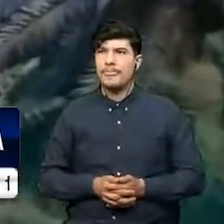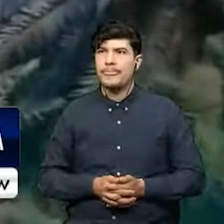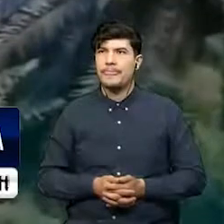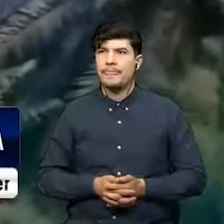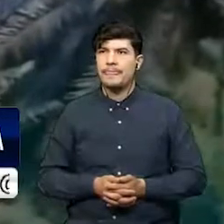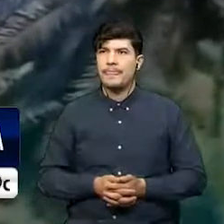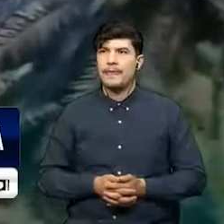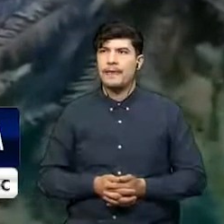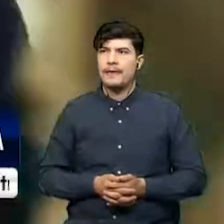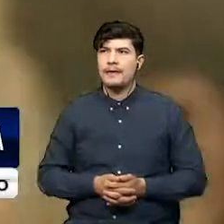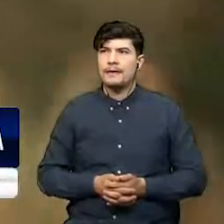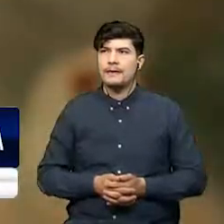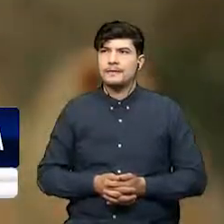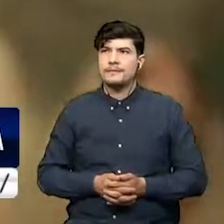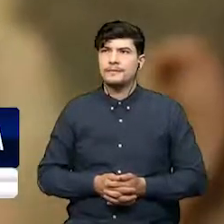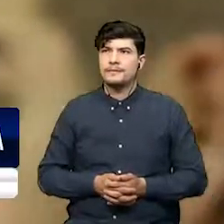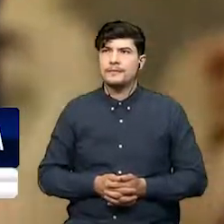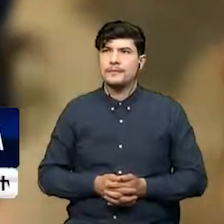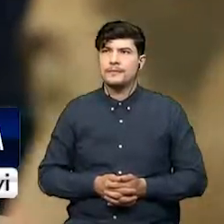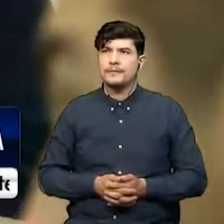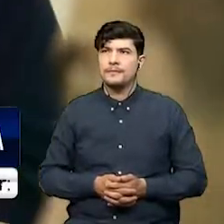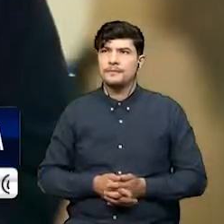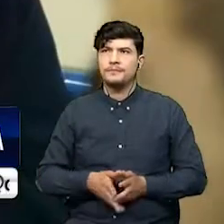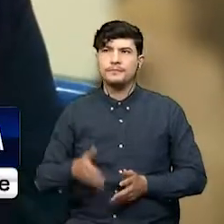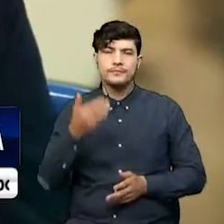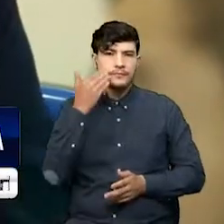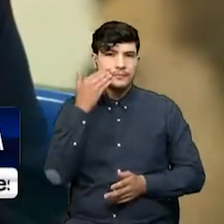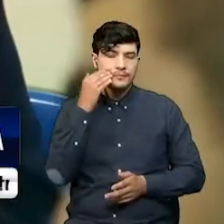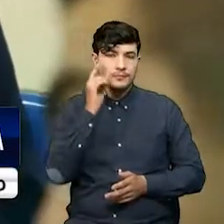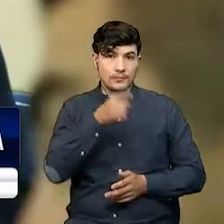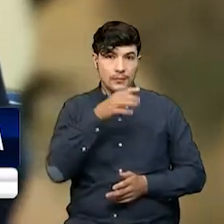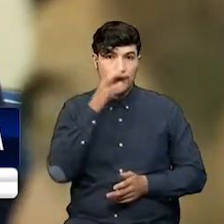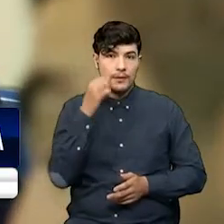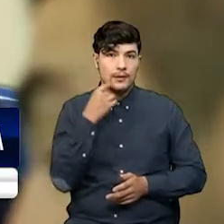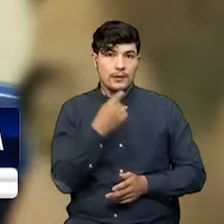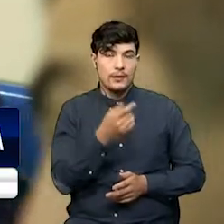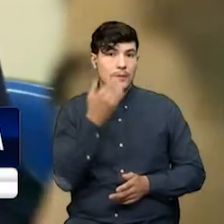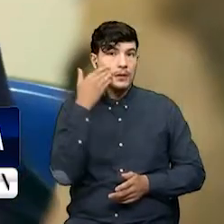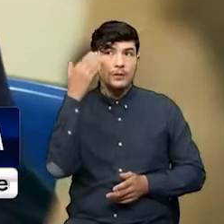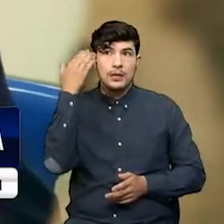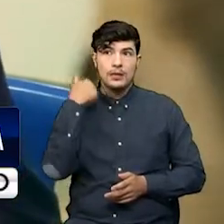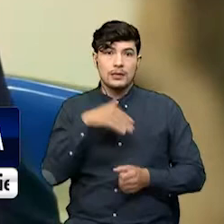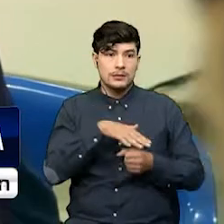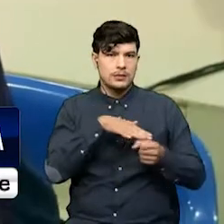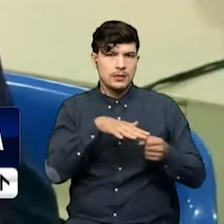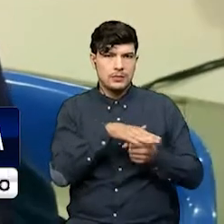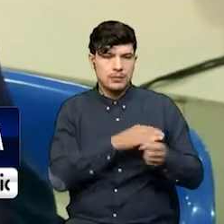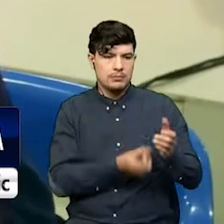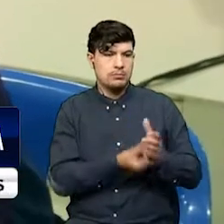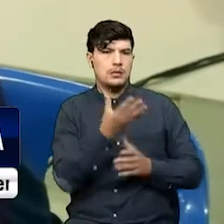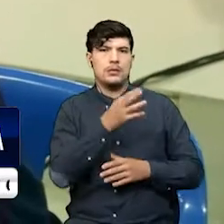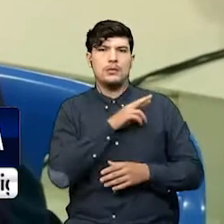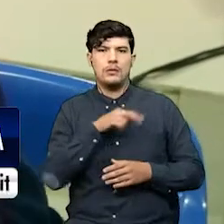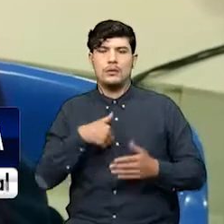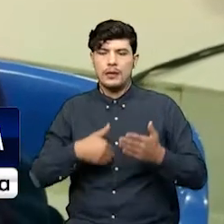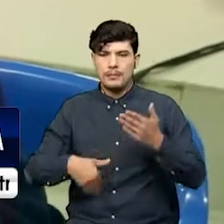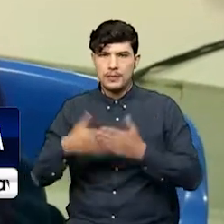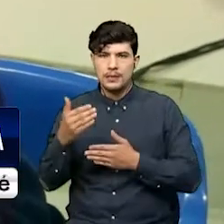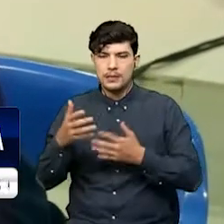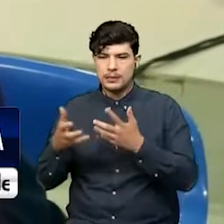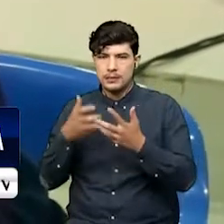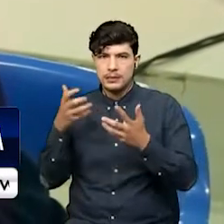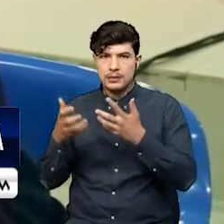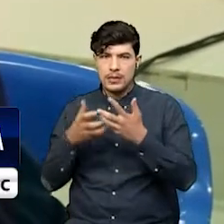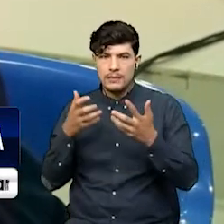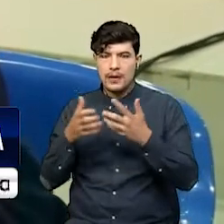inmediatamente cuando cuando se tuvo esa situación ese cambio de condiciones activamos lo que llamamos el sistema comando